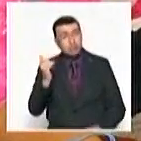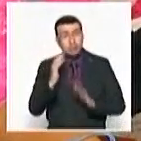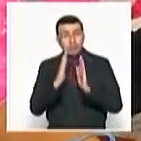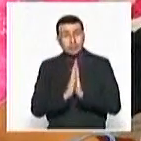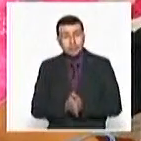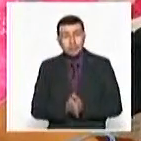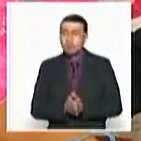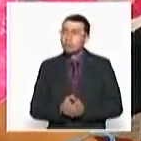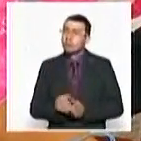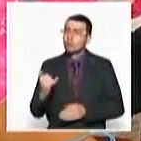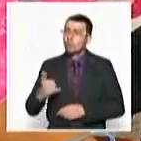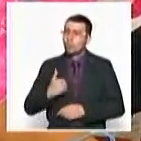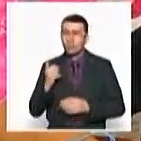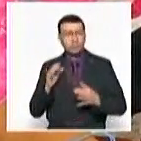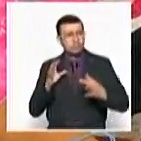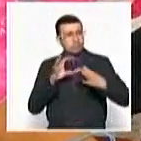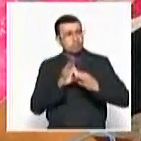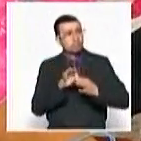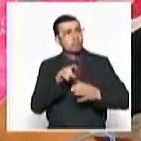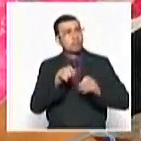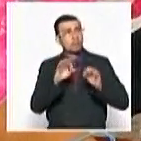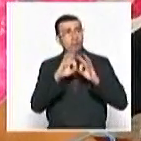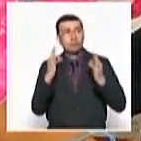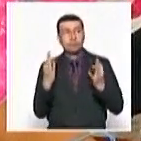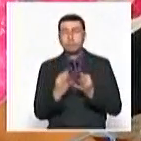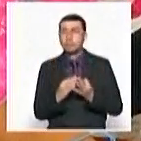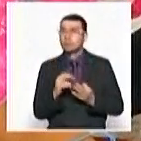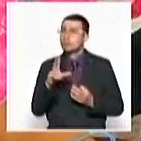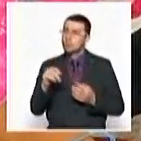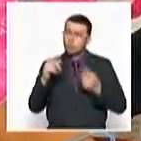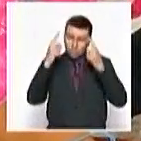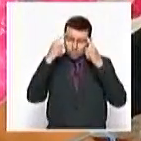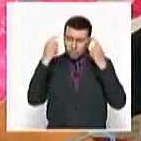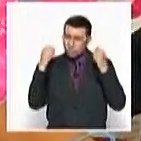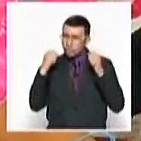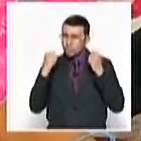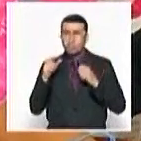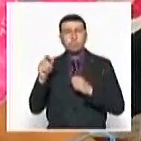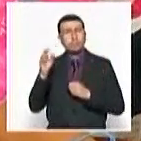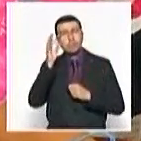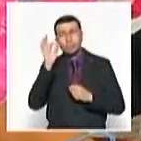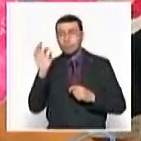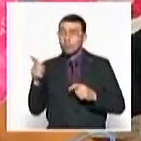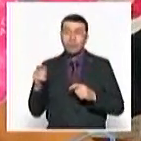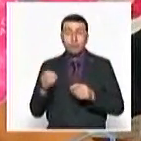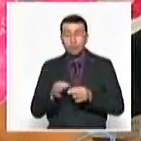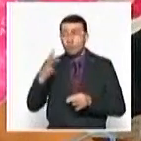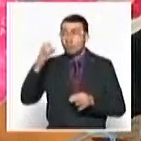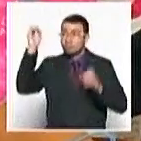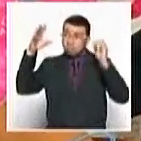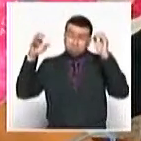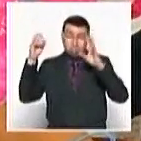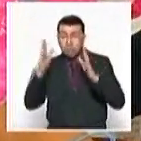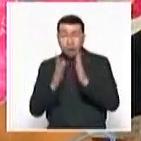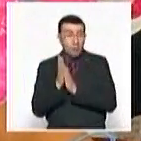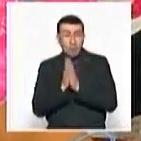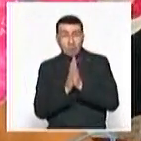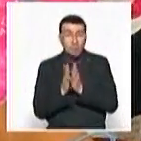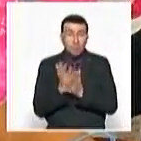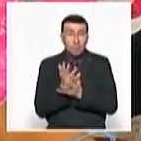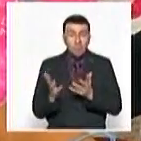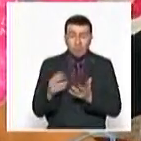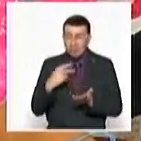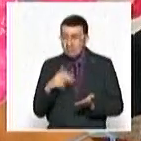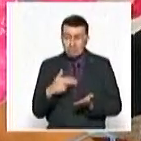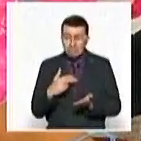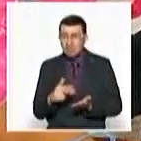estar mucho con nuestra familia y no preocuparnos mucho por estar en fiestas, quemando pólvora o estando en otras actividades